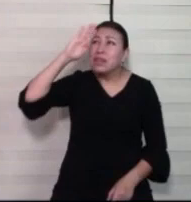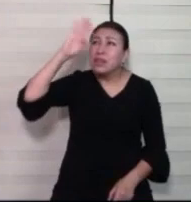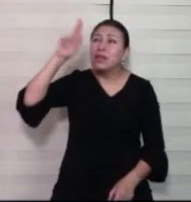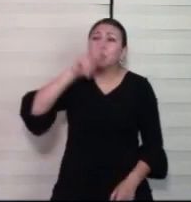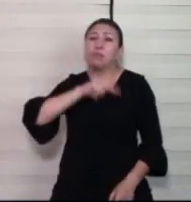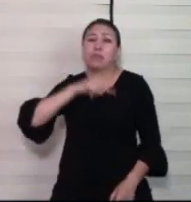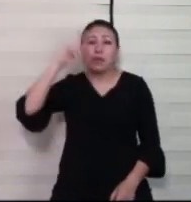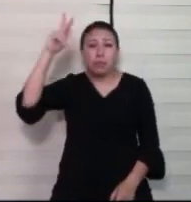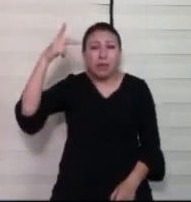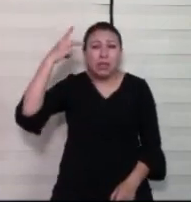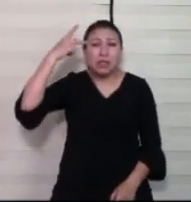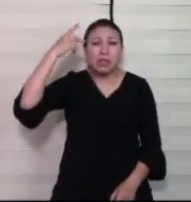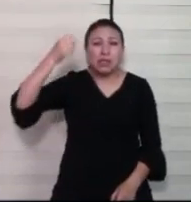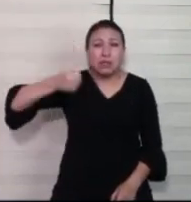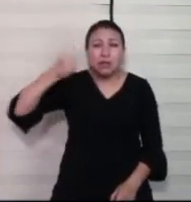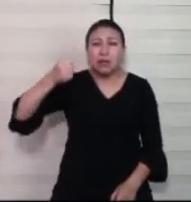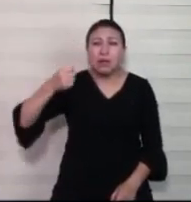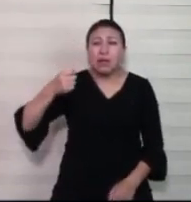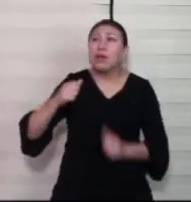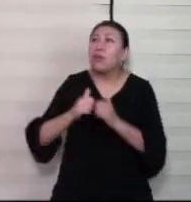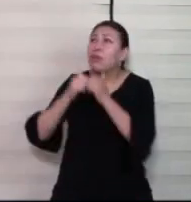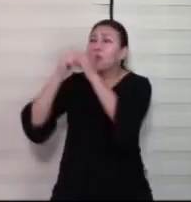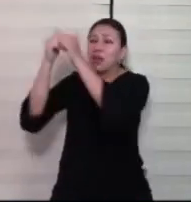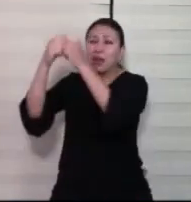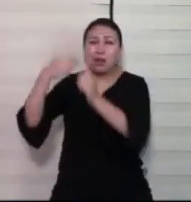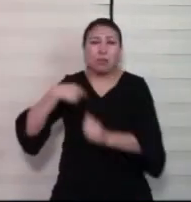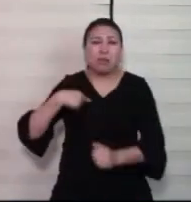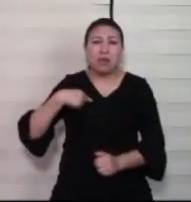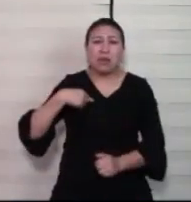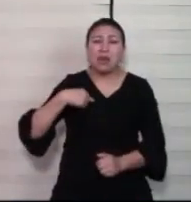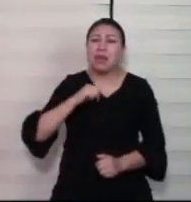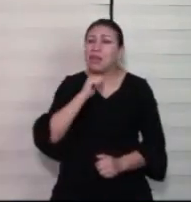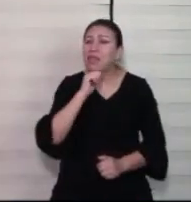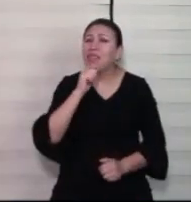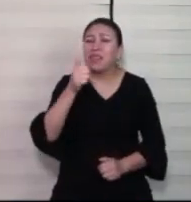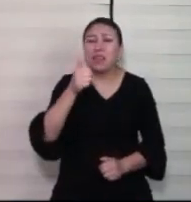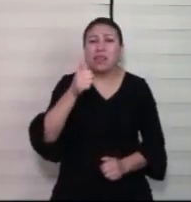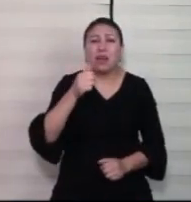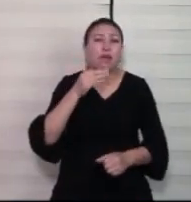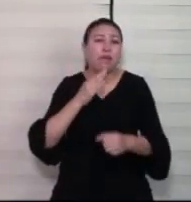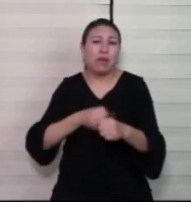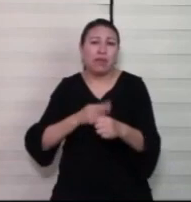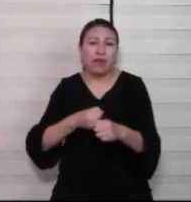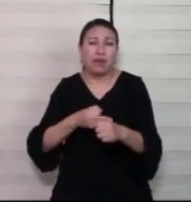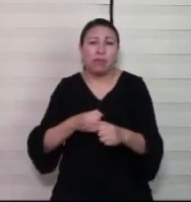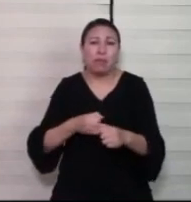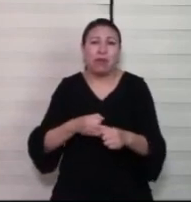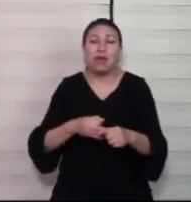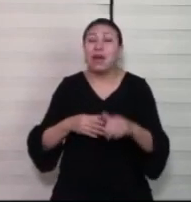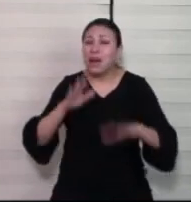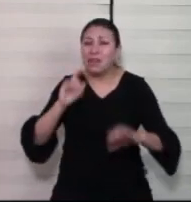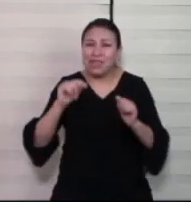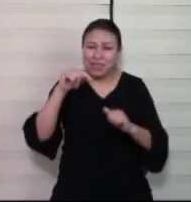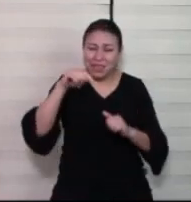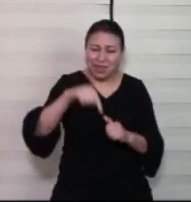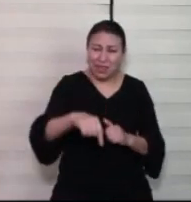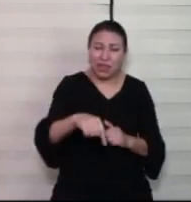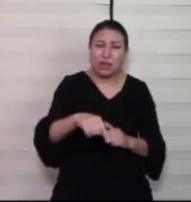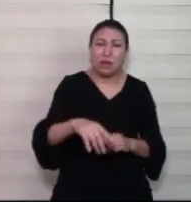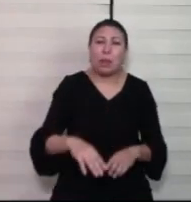pastor, nada me faltará. Aquí a veces, bromeando entre los